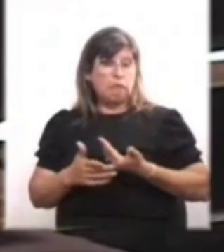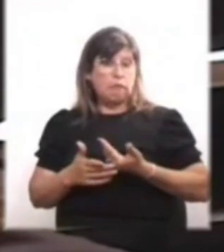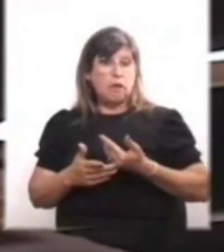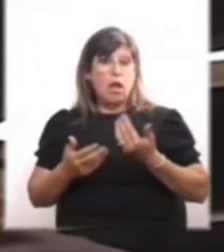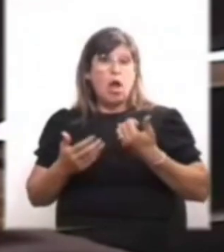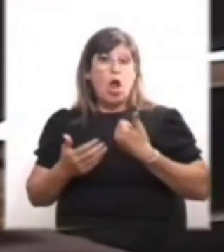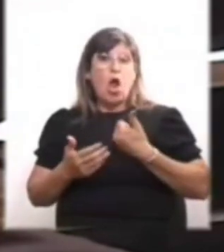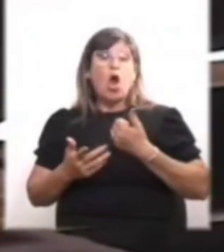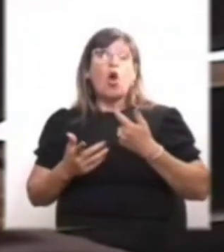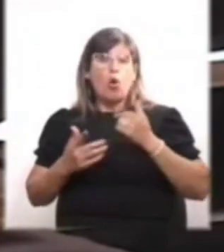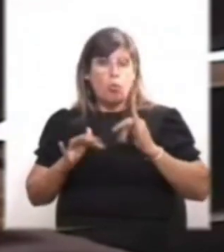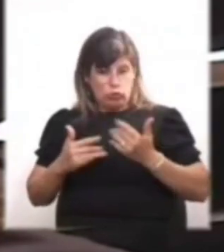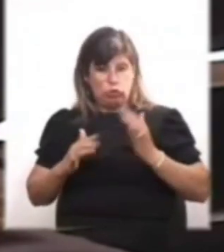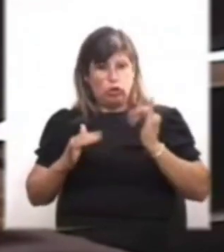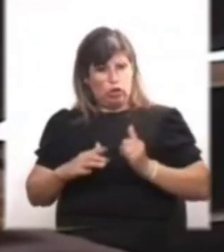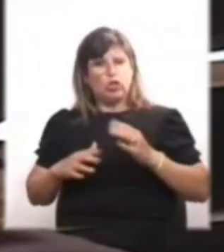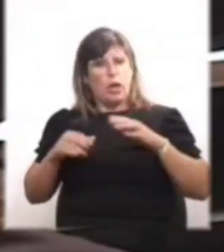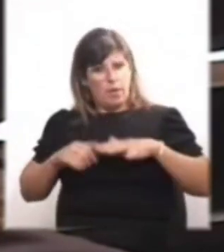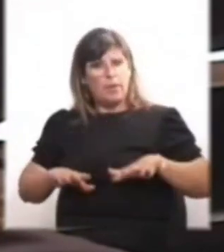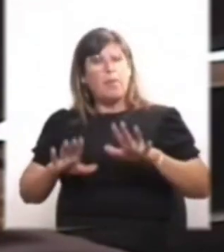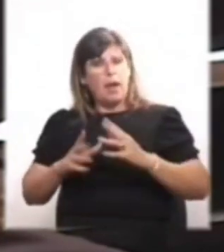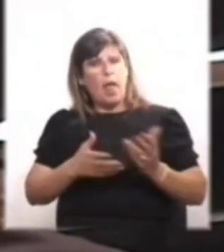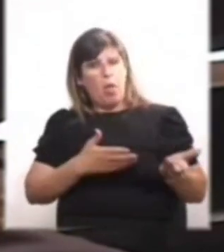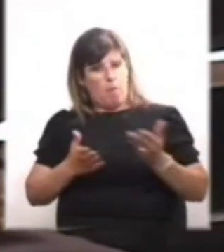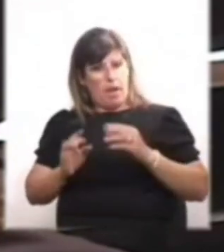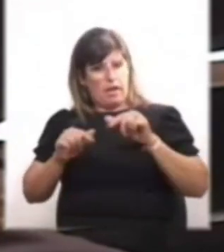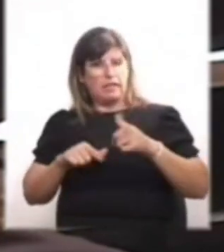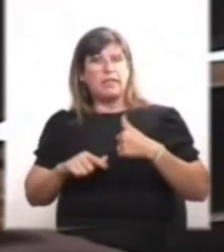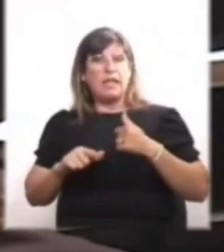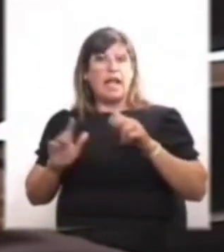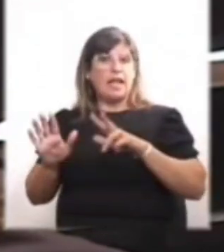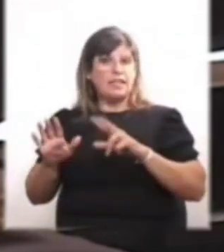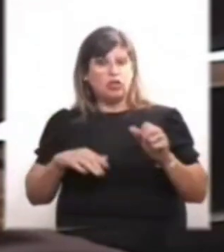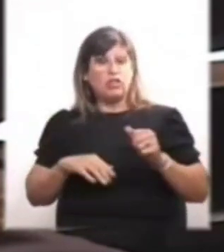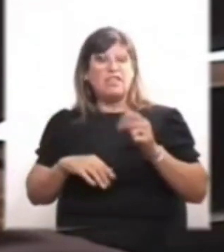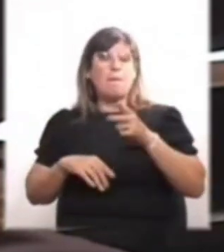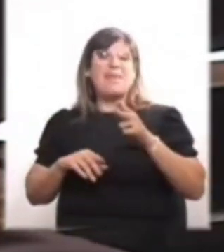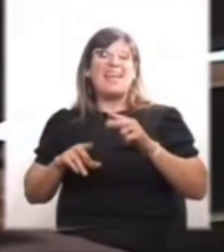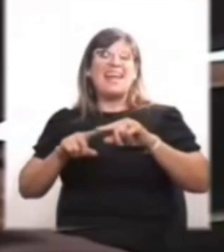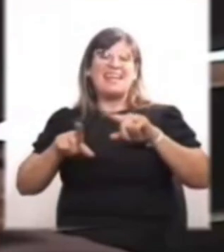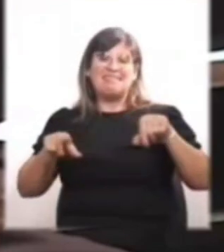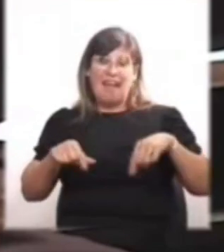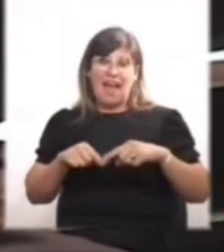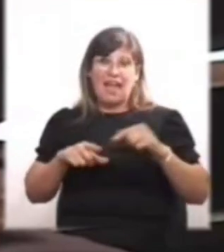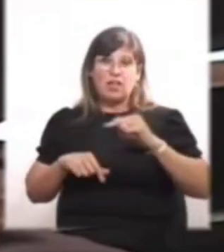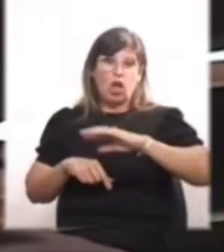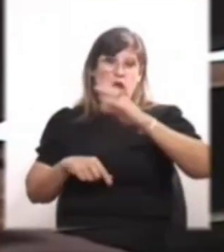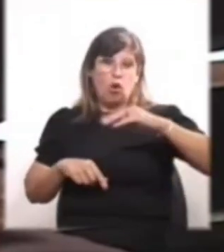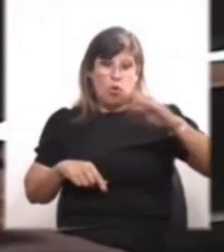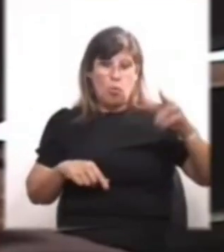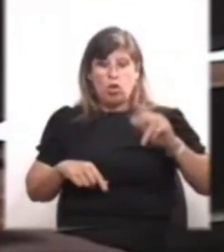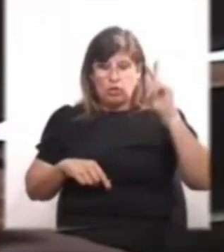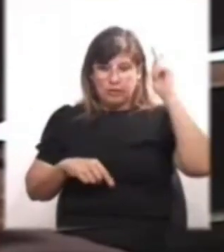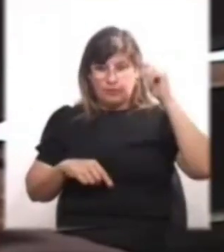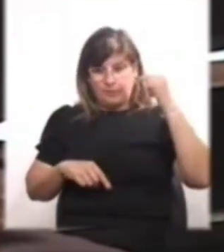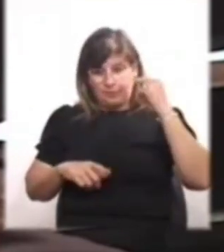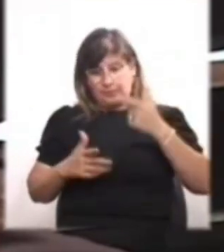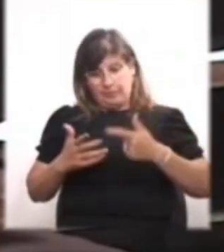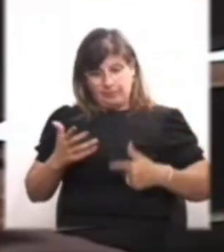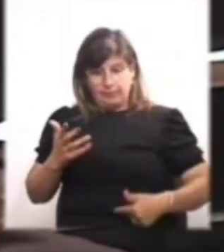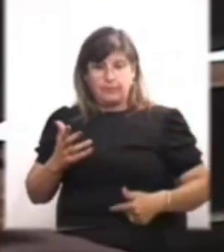cómo el ministerio estaba preparado para recibir esas 800.000 hectáreas para redondear, que son el monte nativo, indígena,